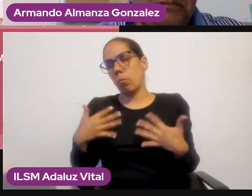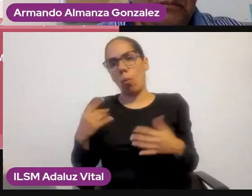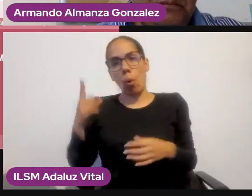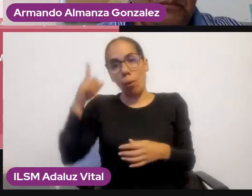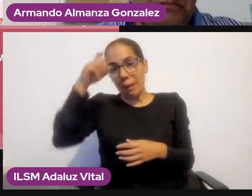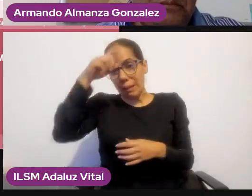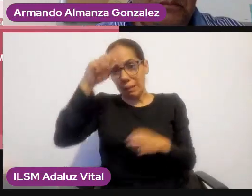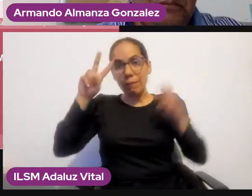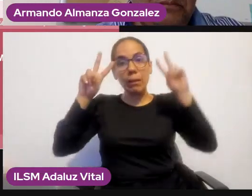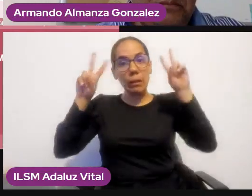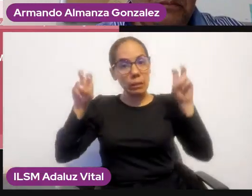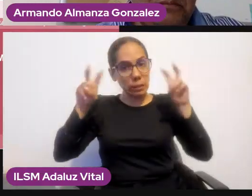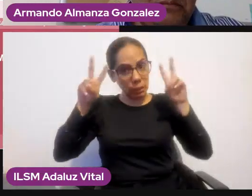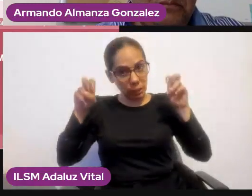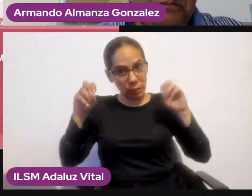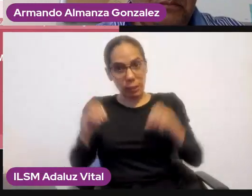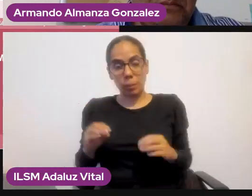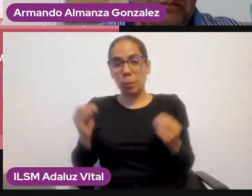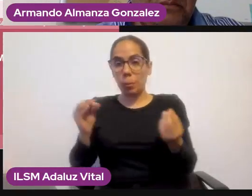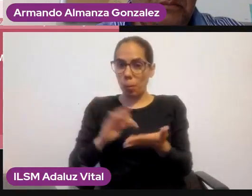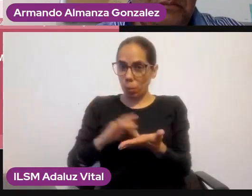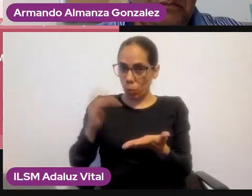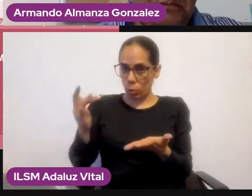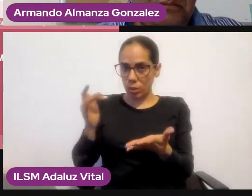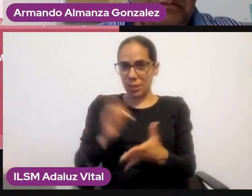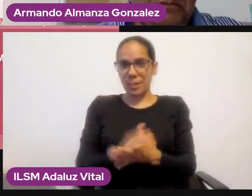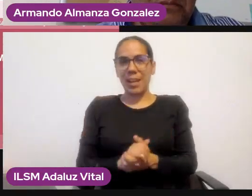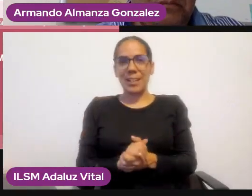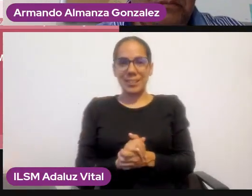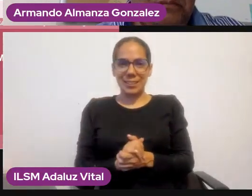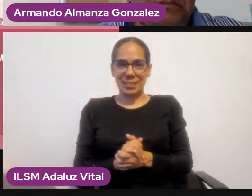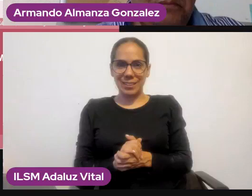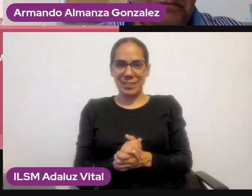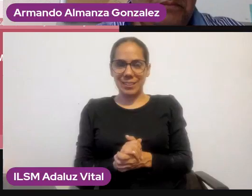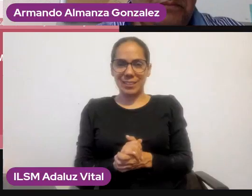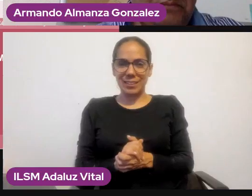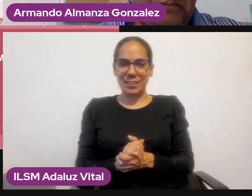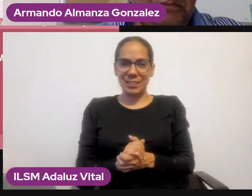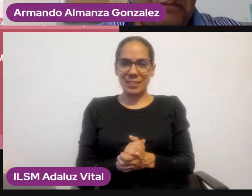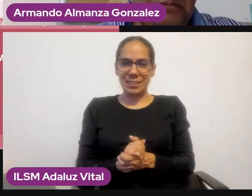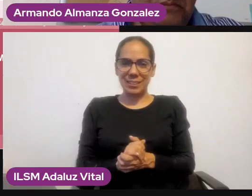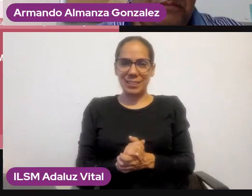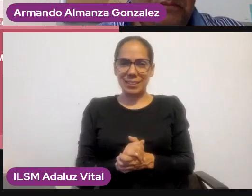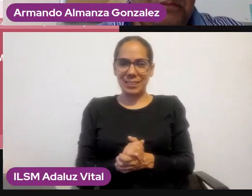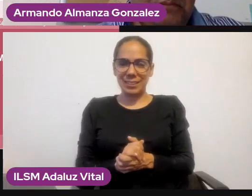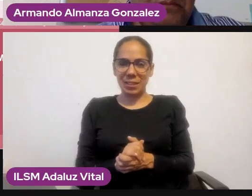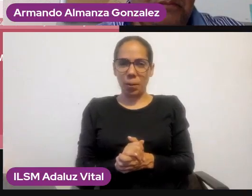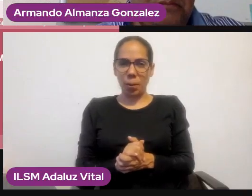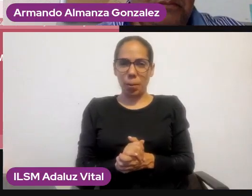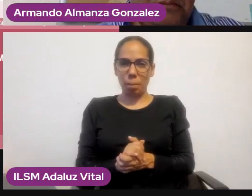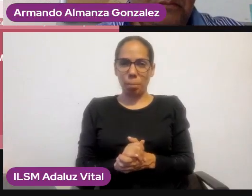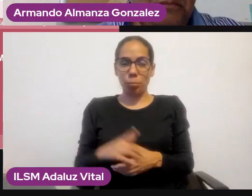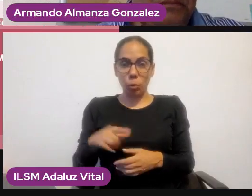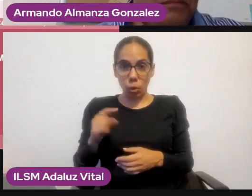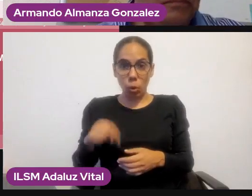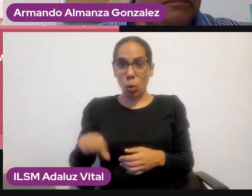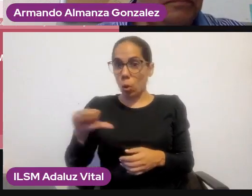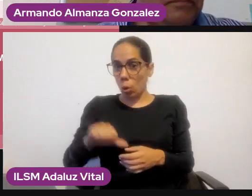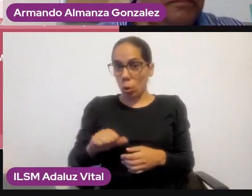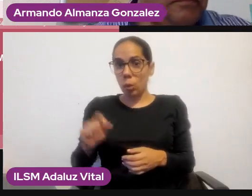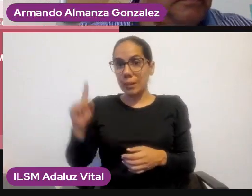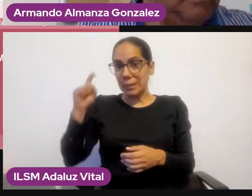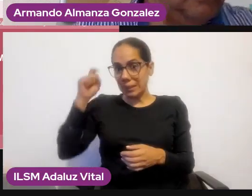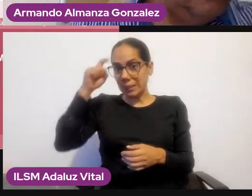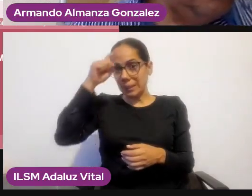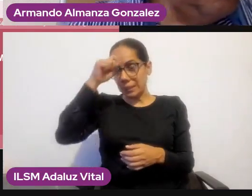de salud y sus cuidados, de la salud mental y sus cuidados, pues bueno, creo que ha sido hoy necesario y también ya